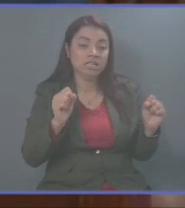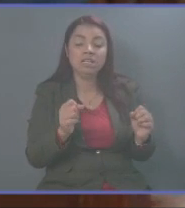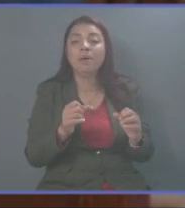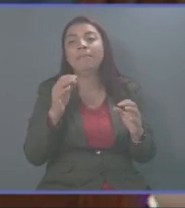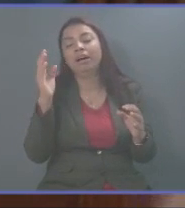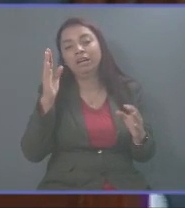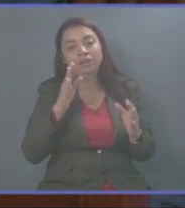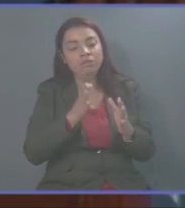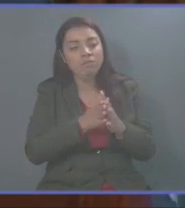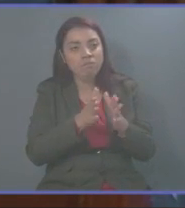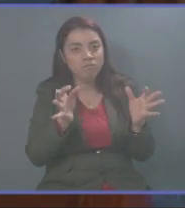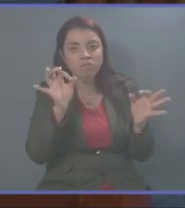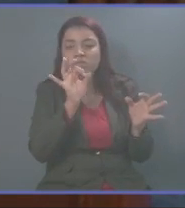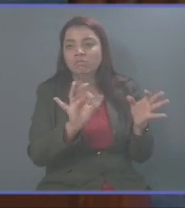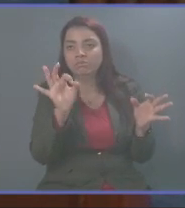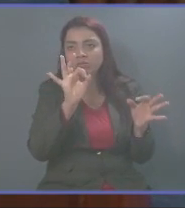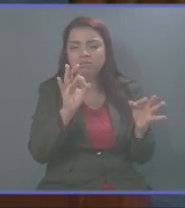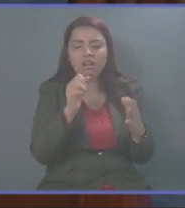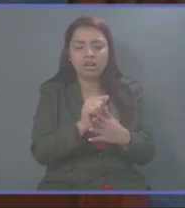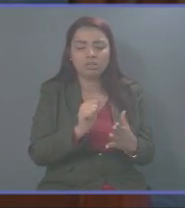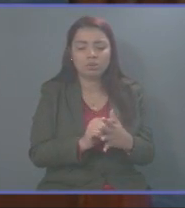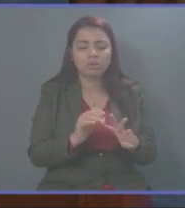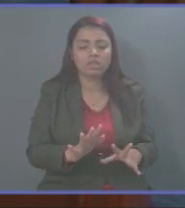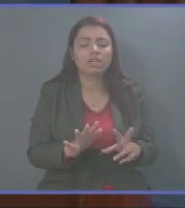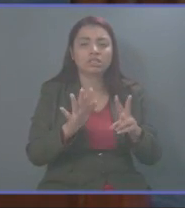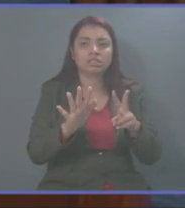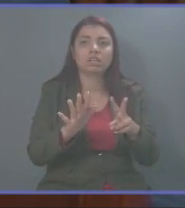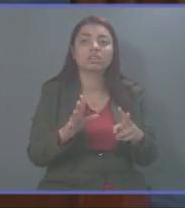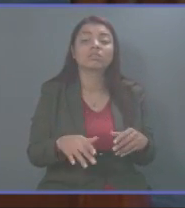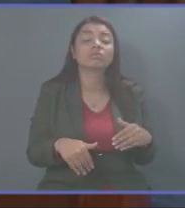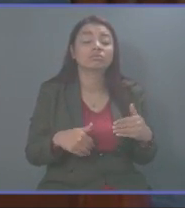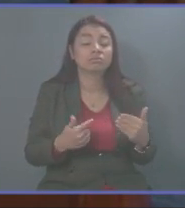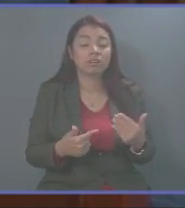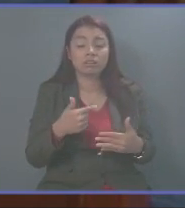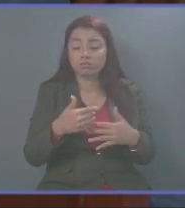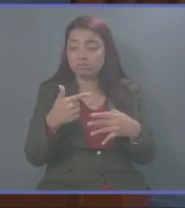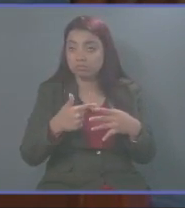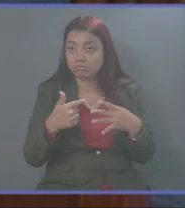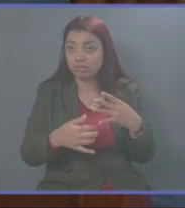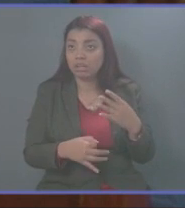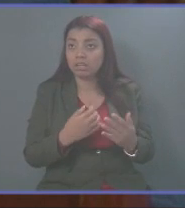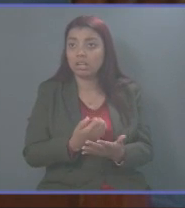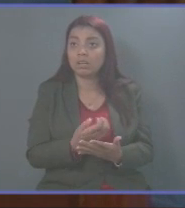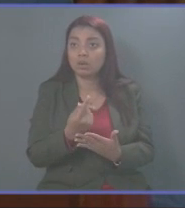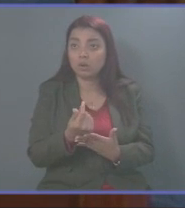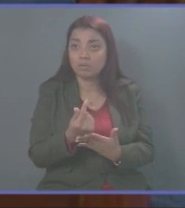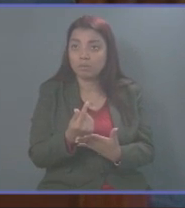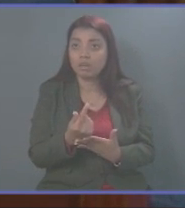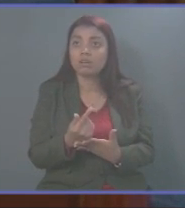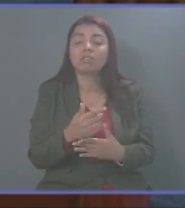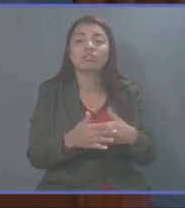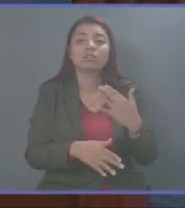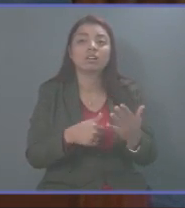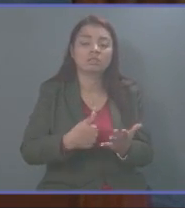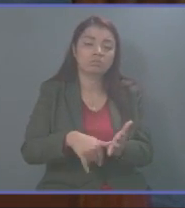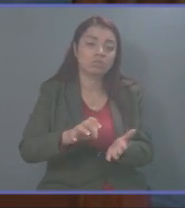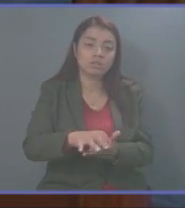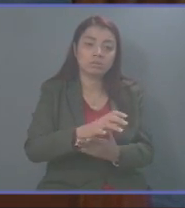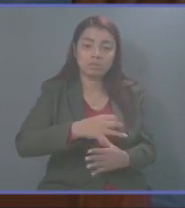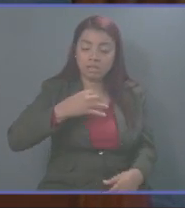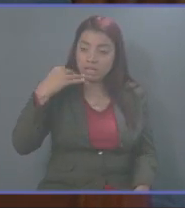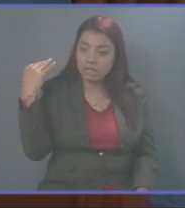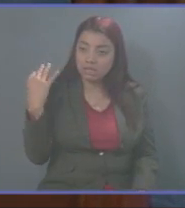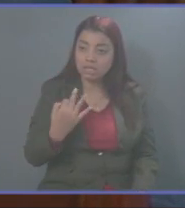de residuos. Artículo 17. Para el correcto establecimiento de una economía circular, las municipalidades